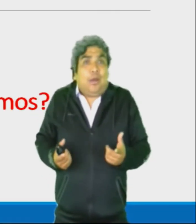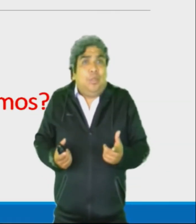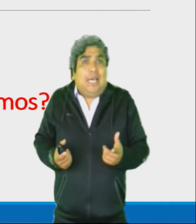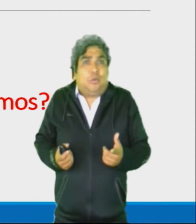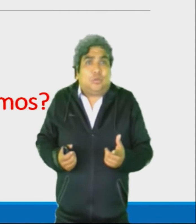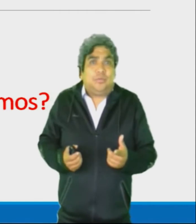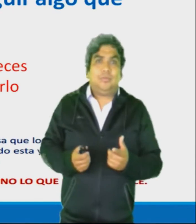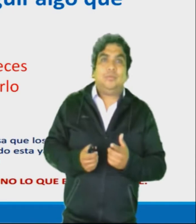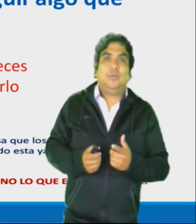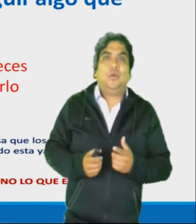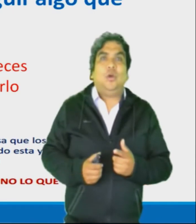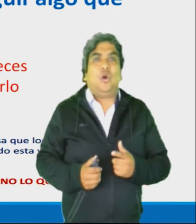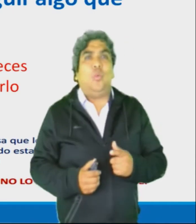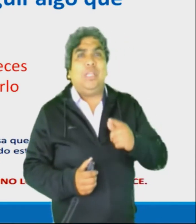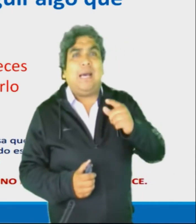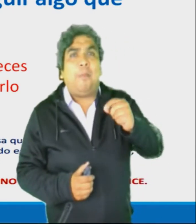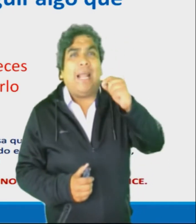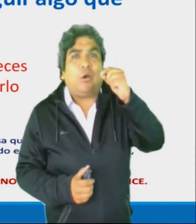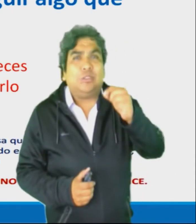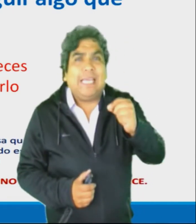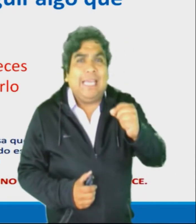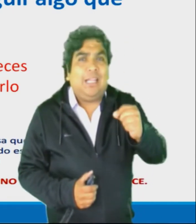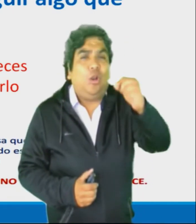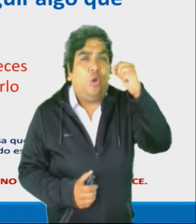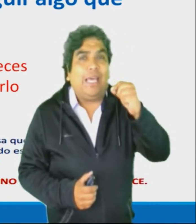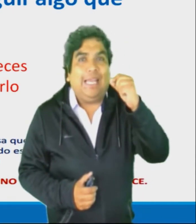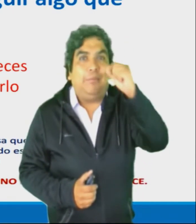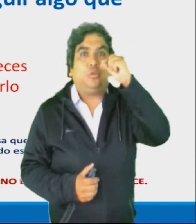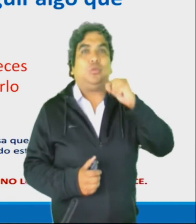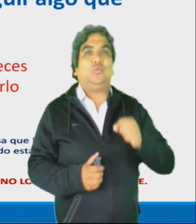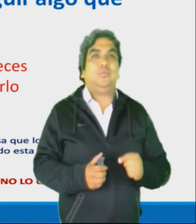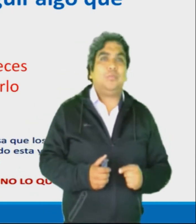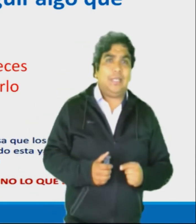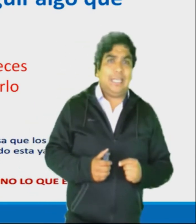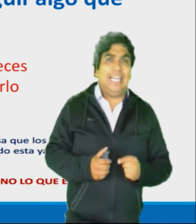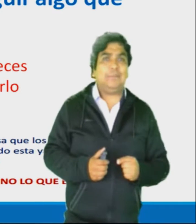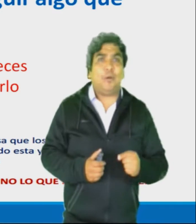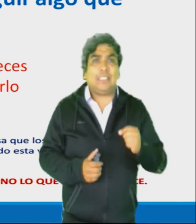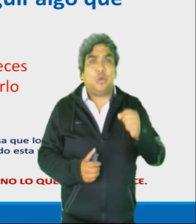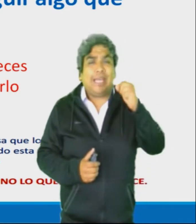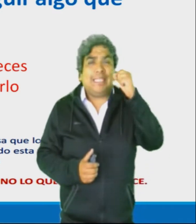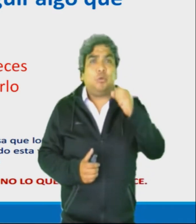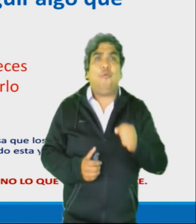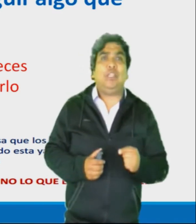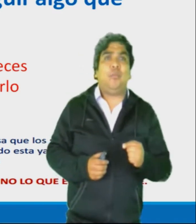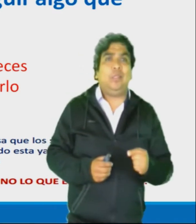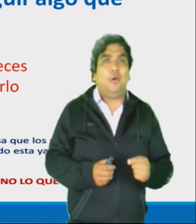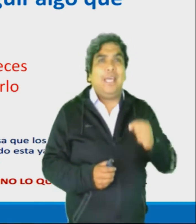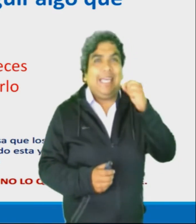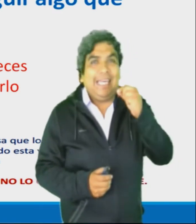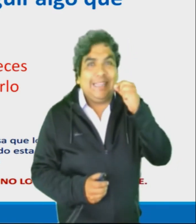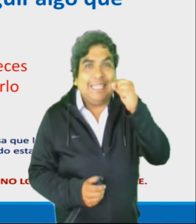¿Para qué comunicamos? Comunicamos para conseguir lo que queremos. Es por eso que es un